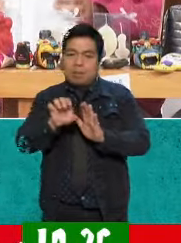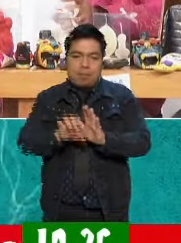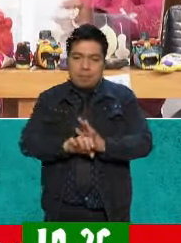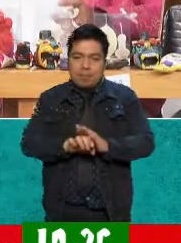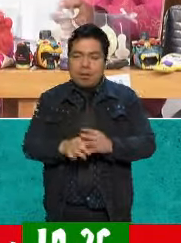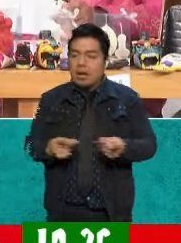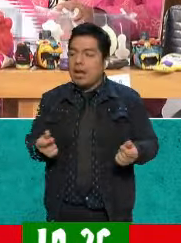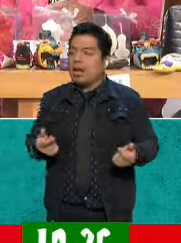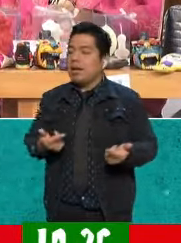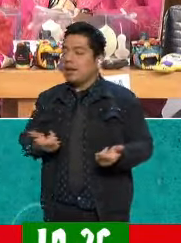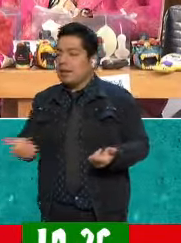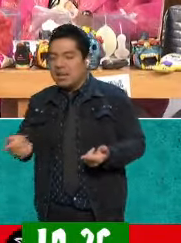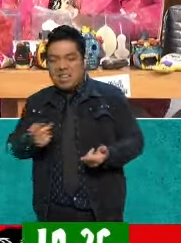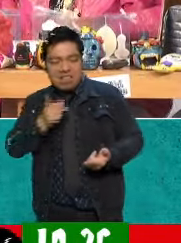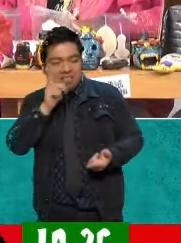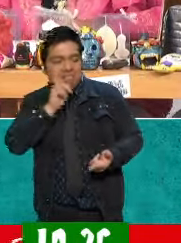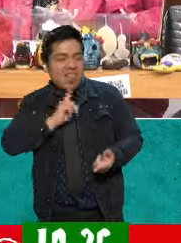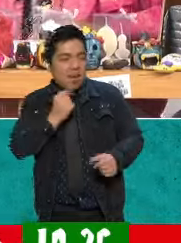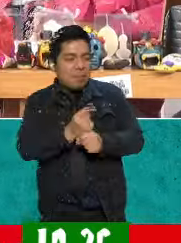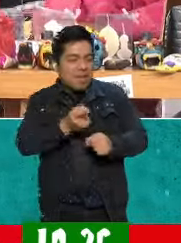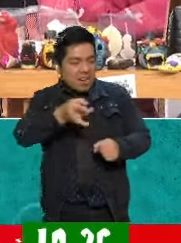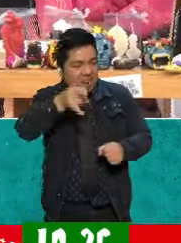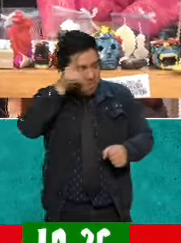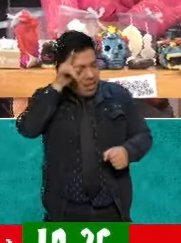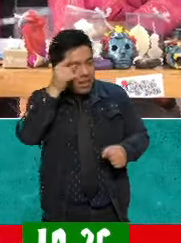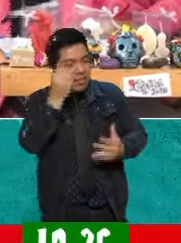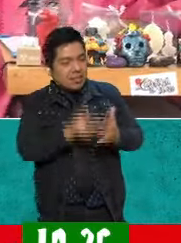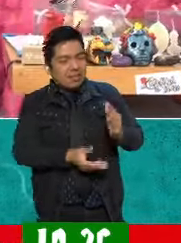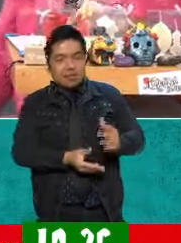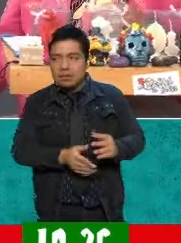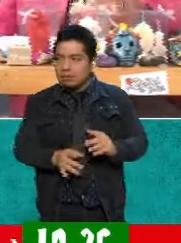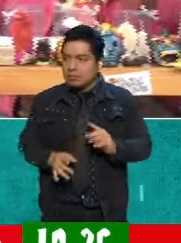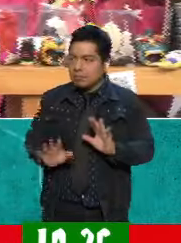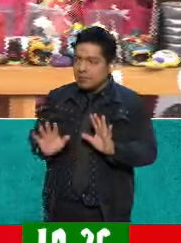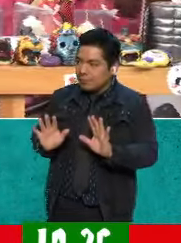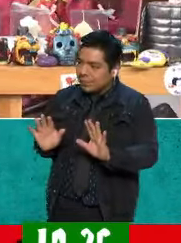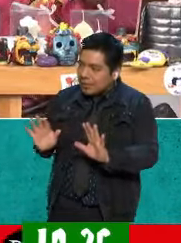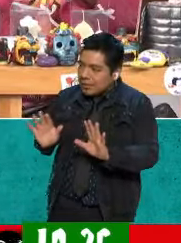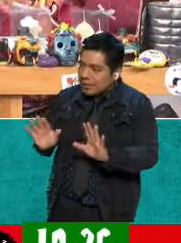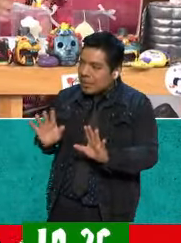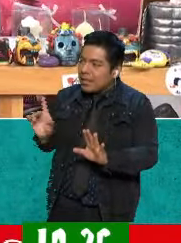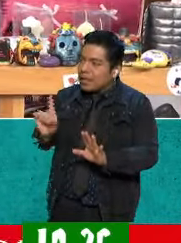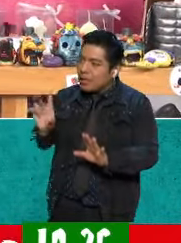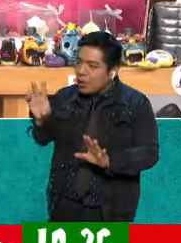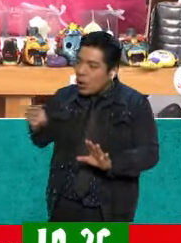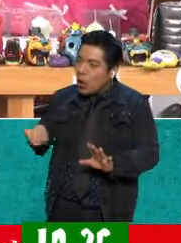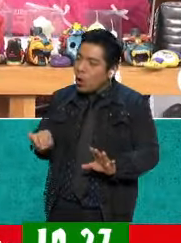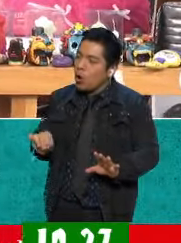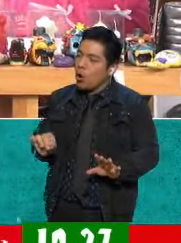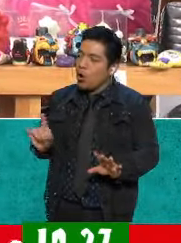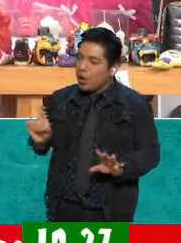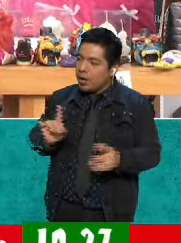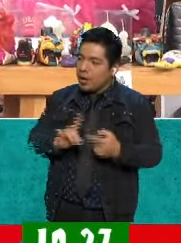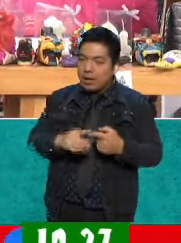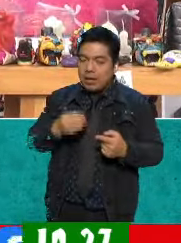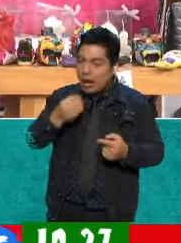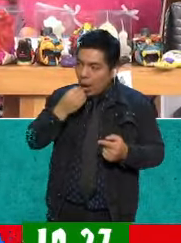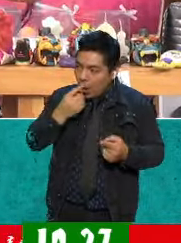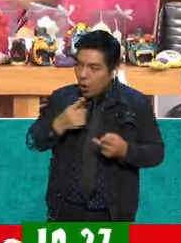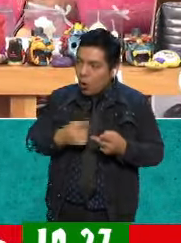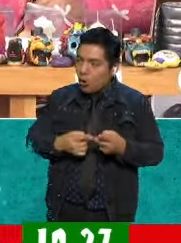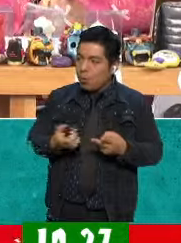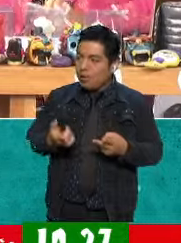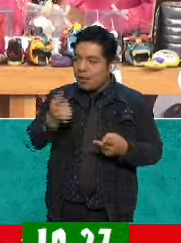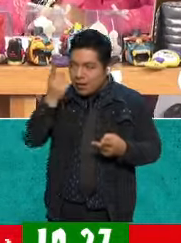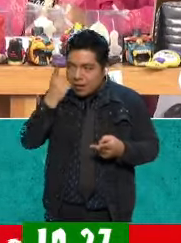A ver, perro maldita. ¡Oiga! ¡Oiga, no! Estoy hablando de la hora de comer. Pues hay la hora de dormir. Oh. No, ¿en